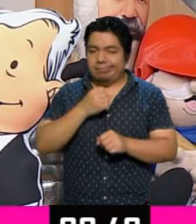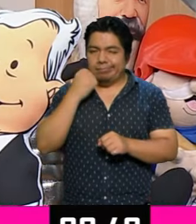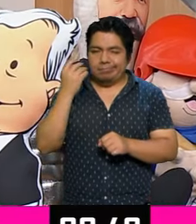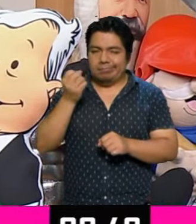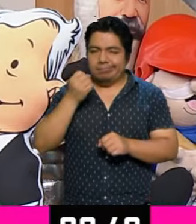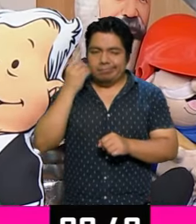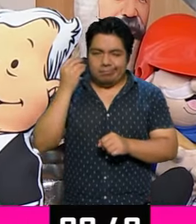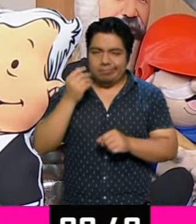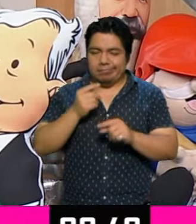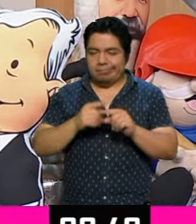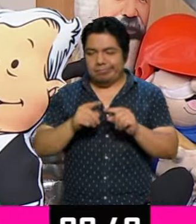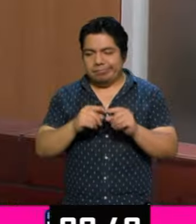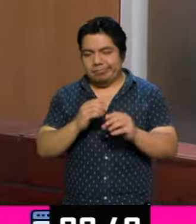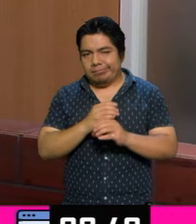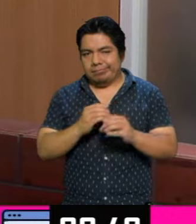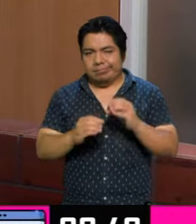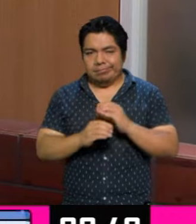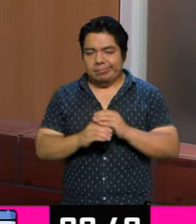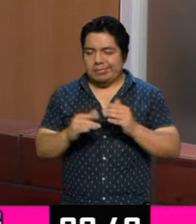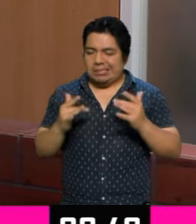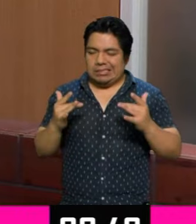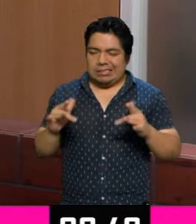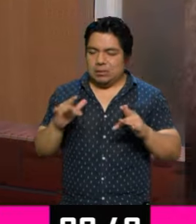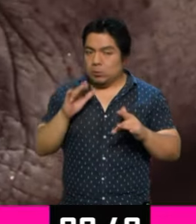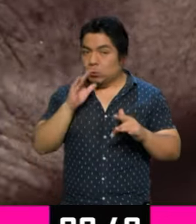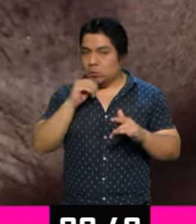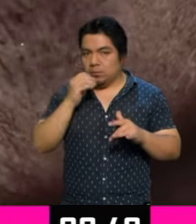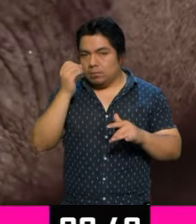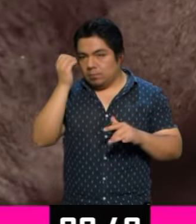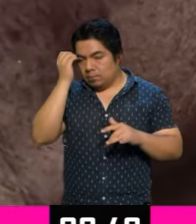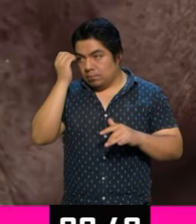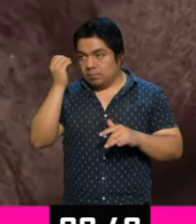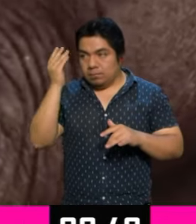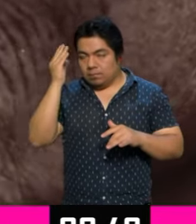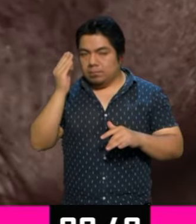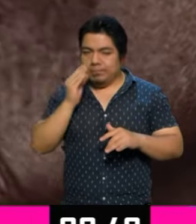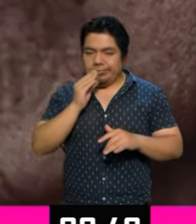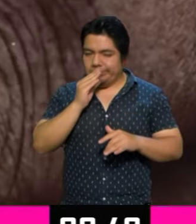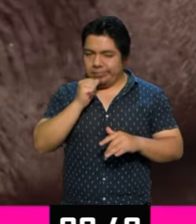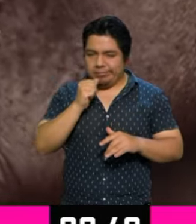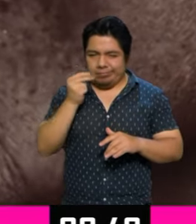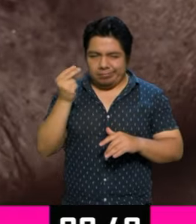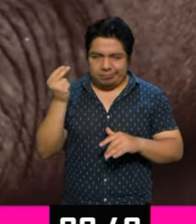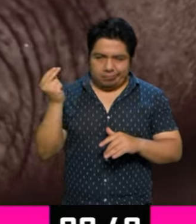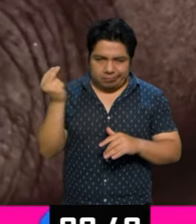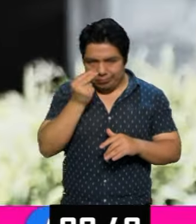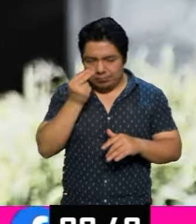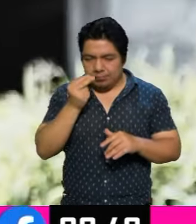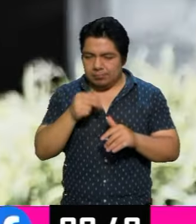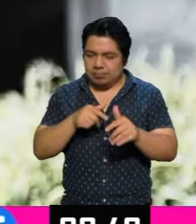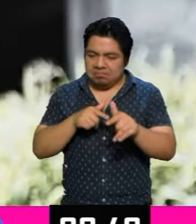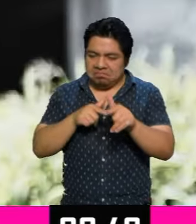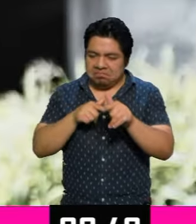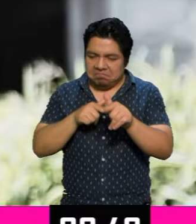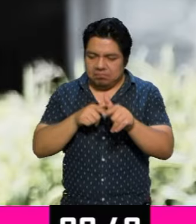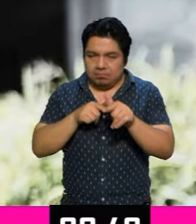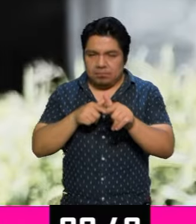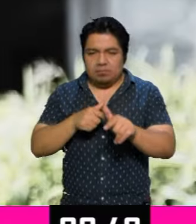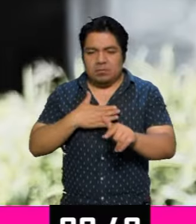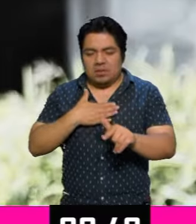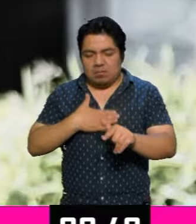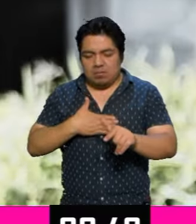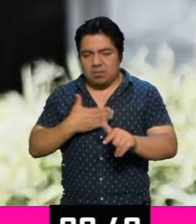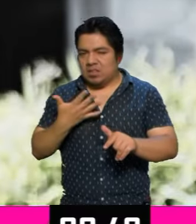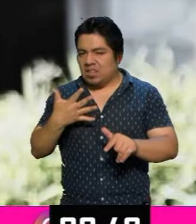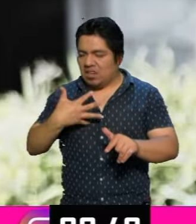por más dolorosos que sean, no podemos dejarlos en el olvido y al contrario. Debemos seguir buscando